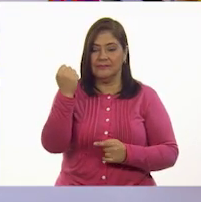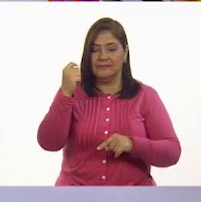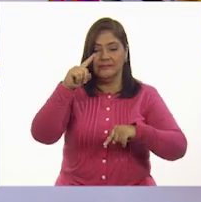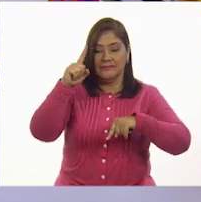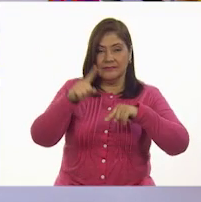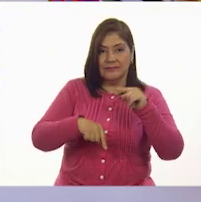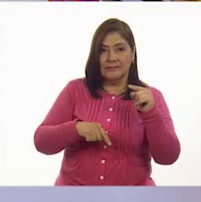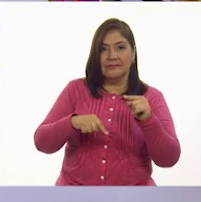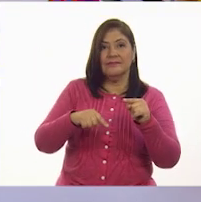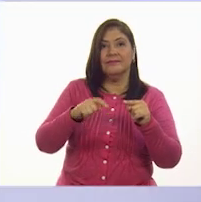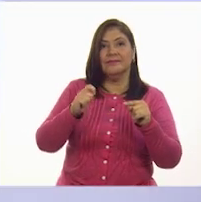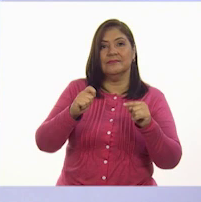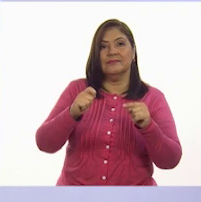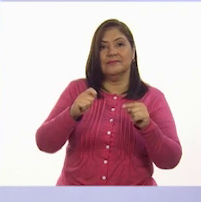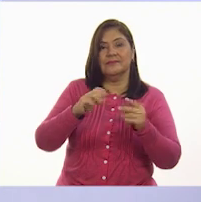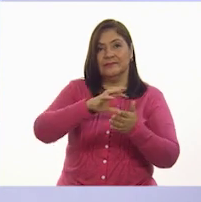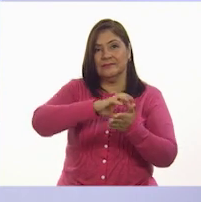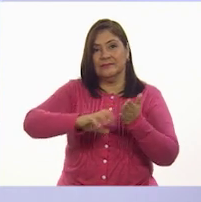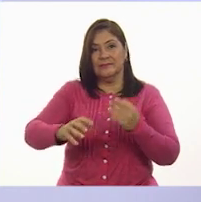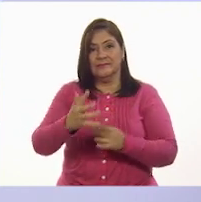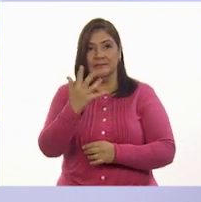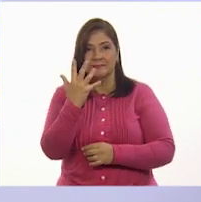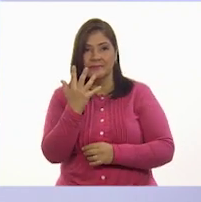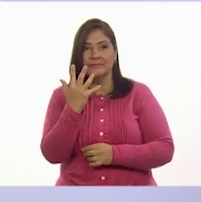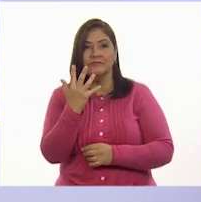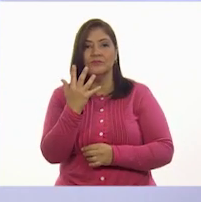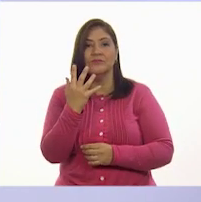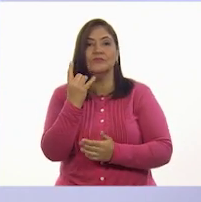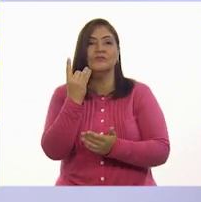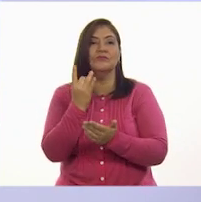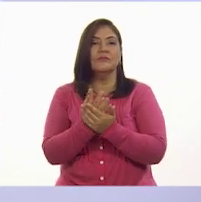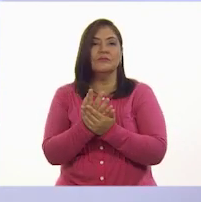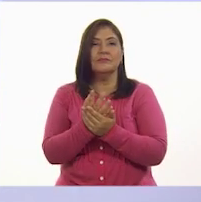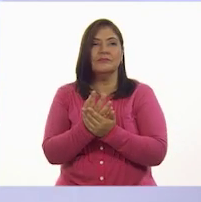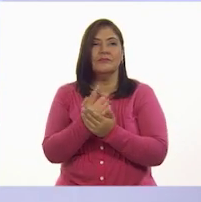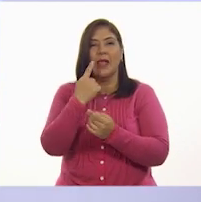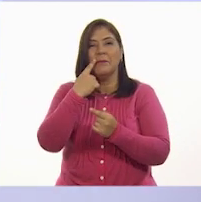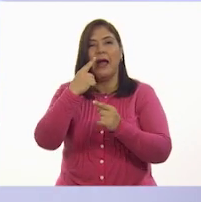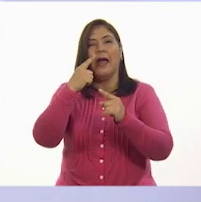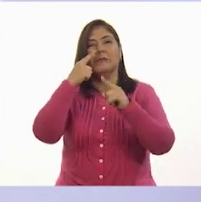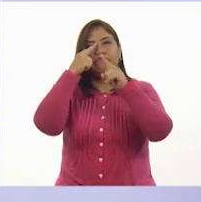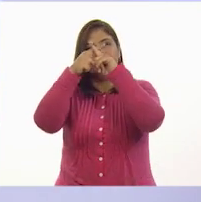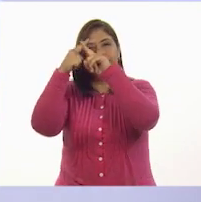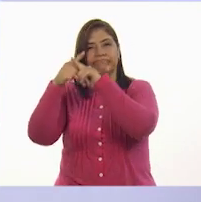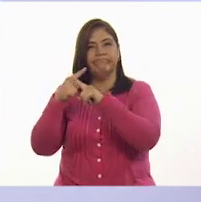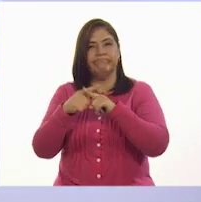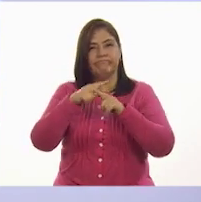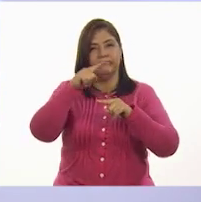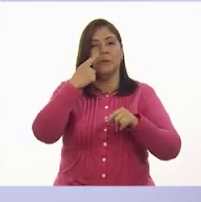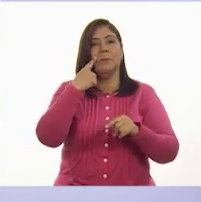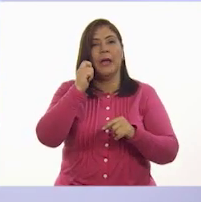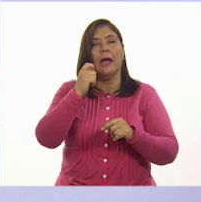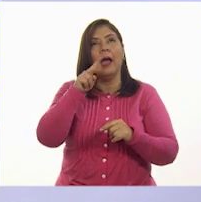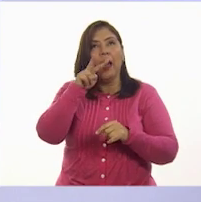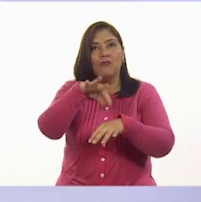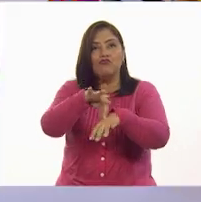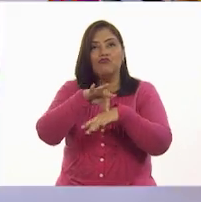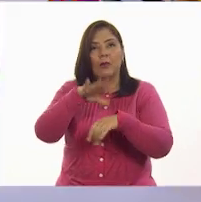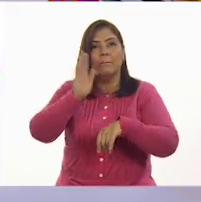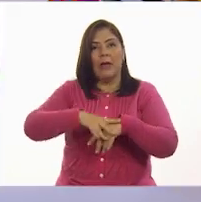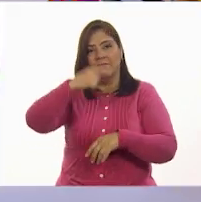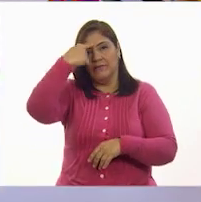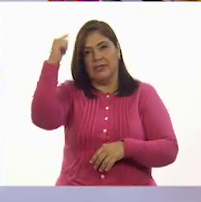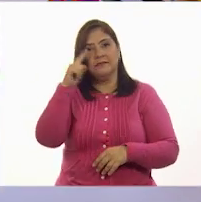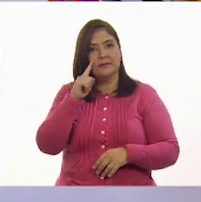quito las 5, pues solamente vamos a tacharlas para ver. A tacharlas puede ser. Vamos a tachar